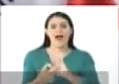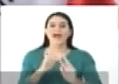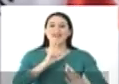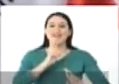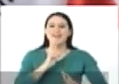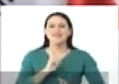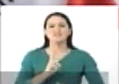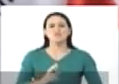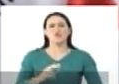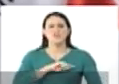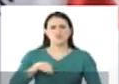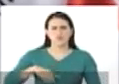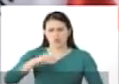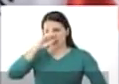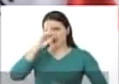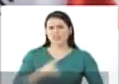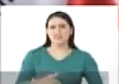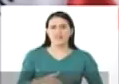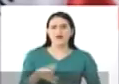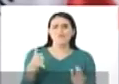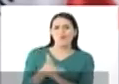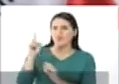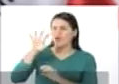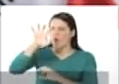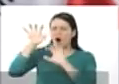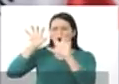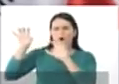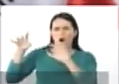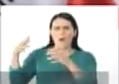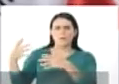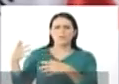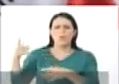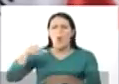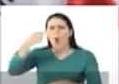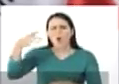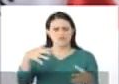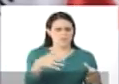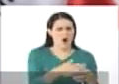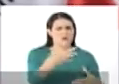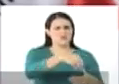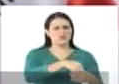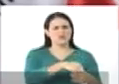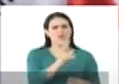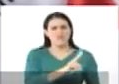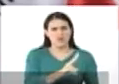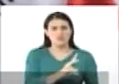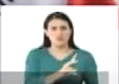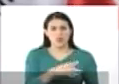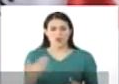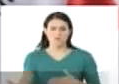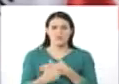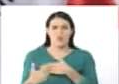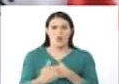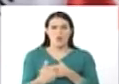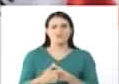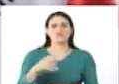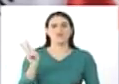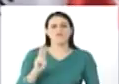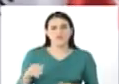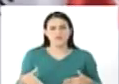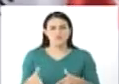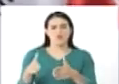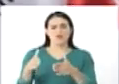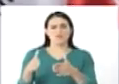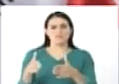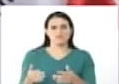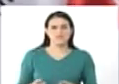digna al asedio que fuerzas extranjeras y pequeños grupos locales mantienen en contra del proceso electoral y en contra del